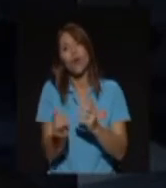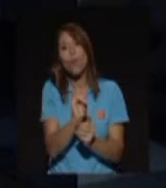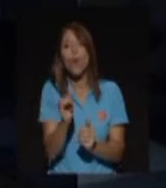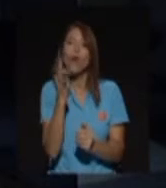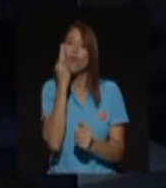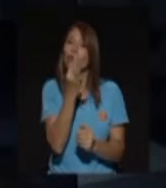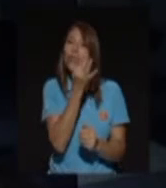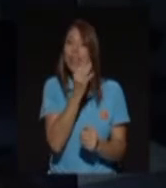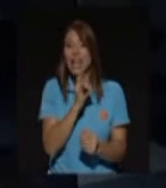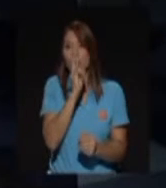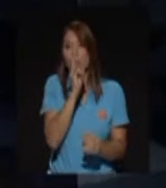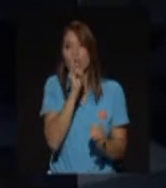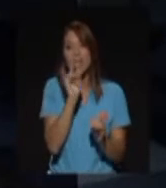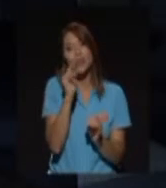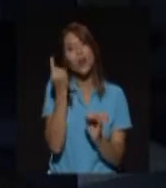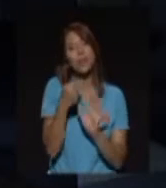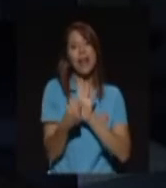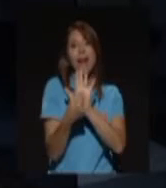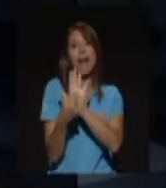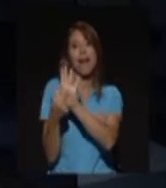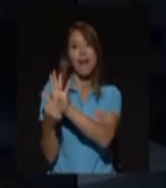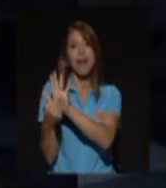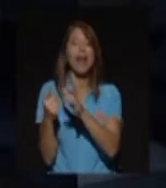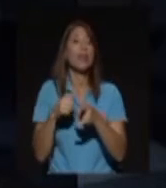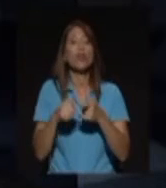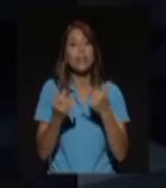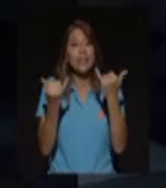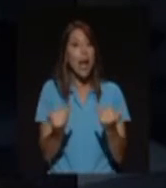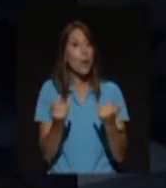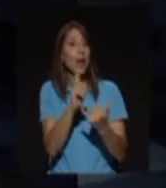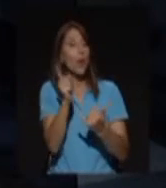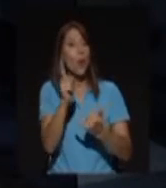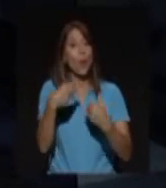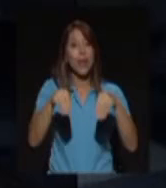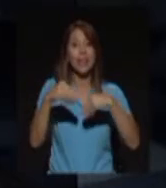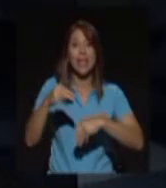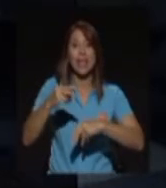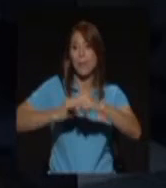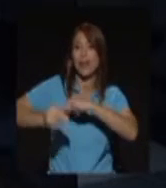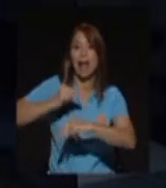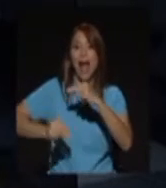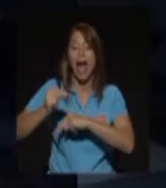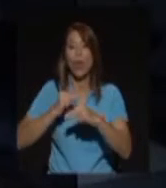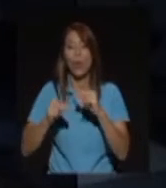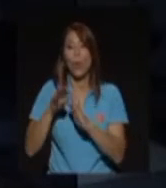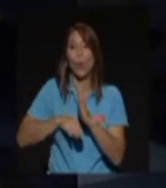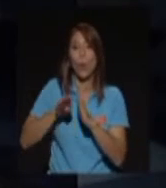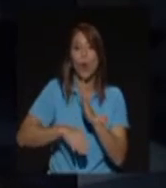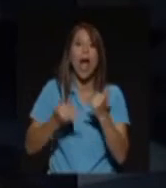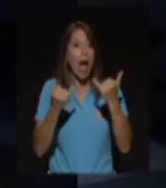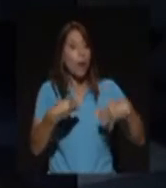ahora entonces en vez de vender en este mercado de bajos precios, venden en el mercado de altos precios, y